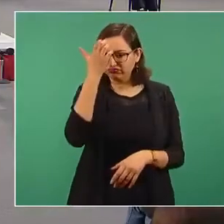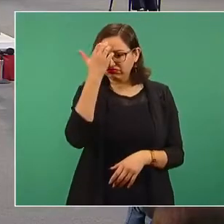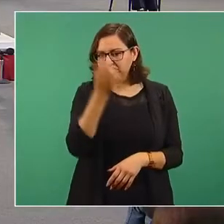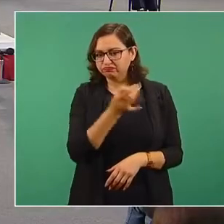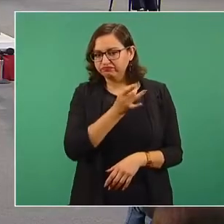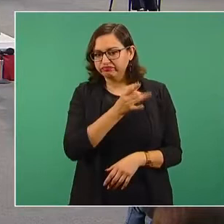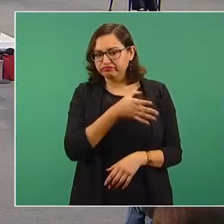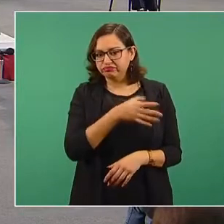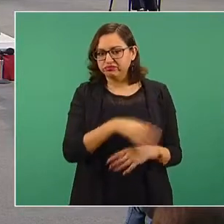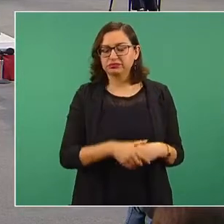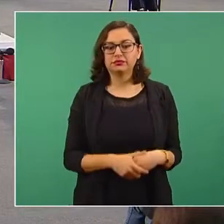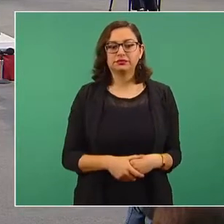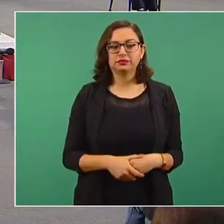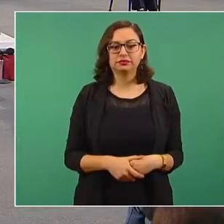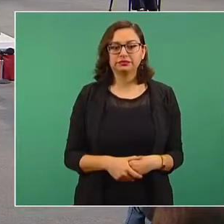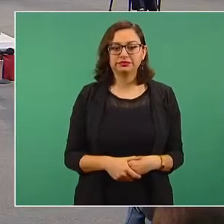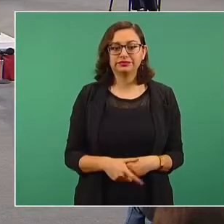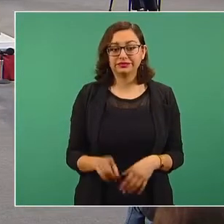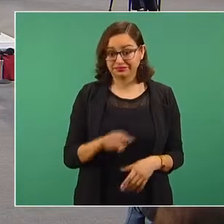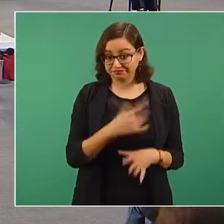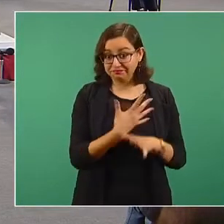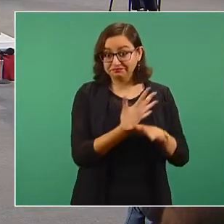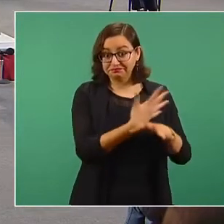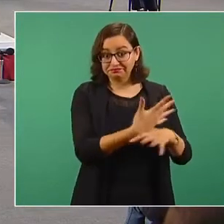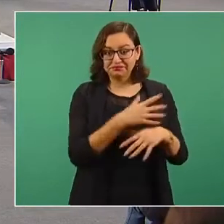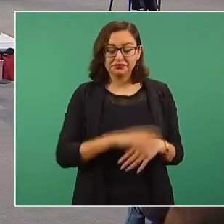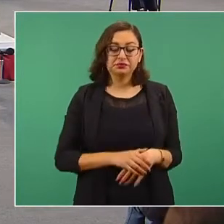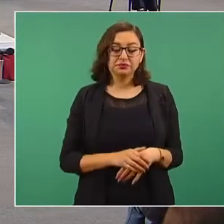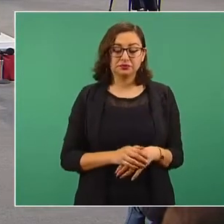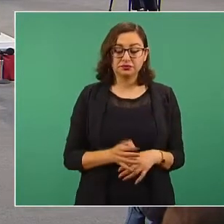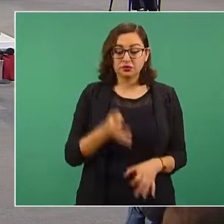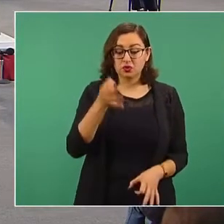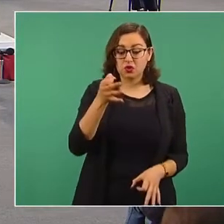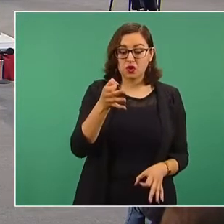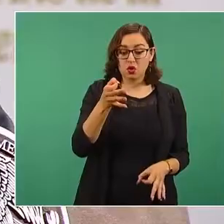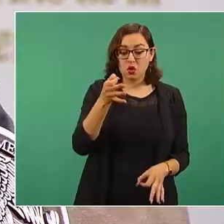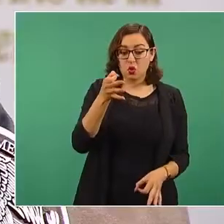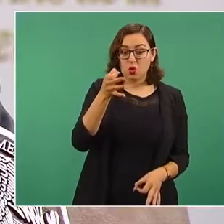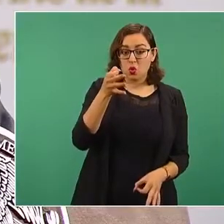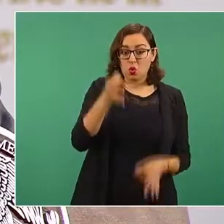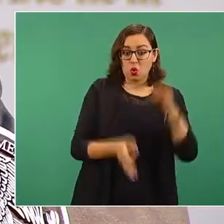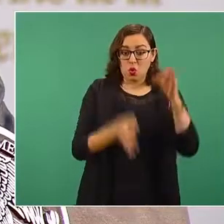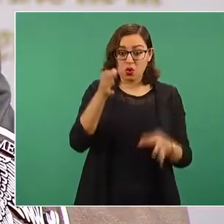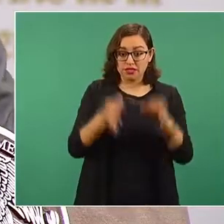Fíjense, ordena juez bajar switch a la ley eléctrica.